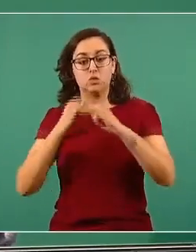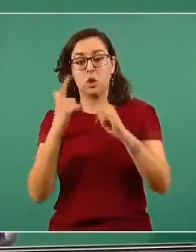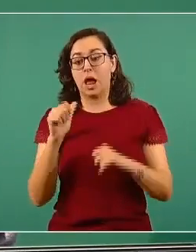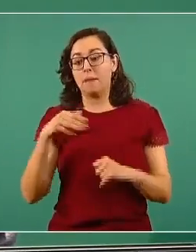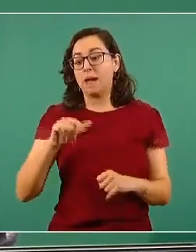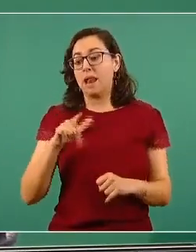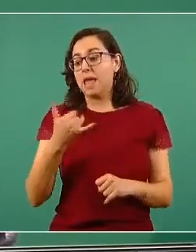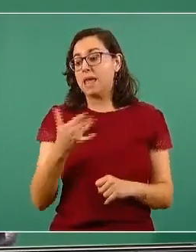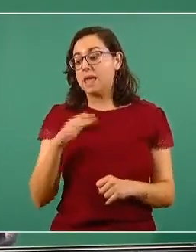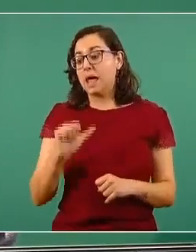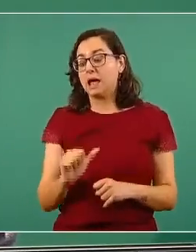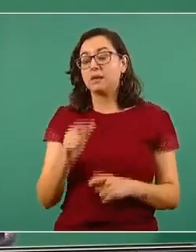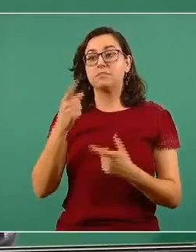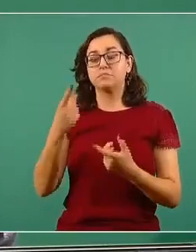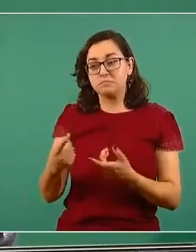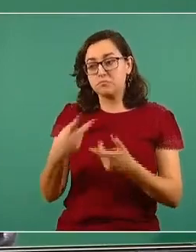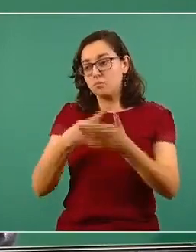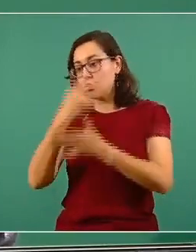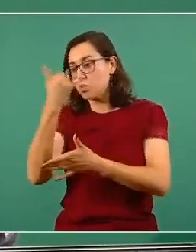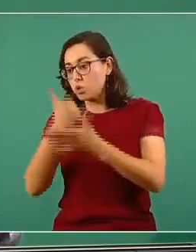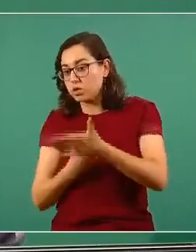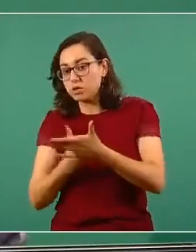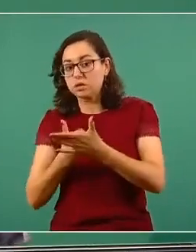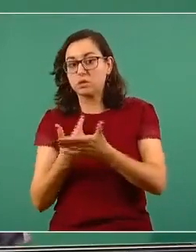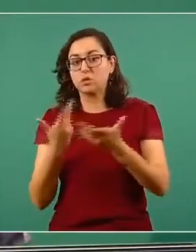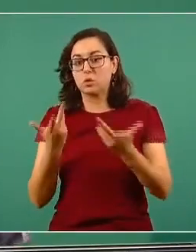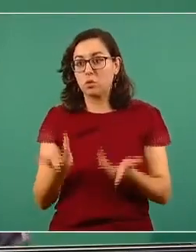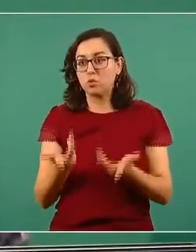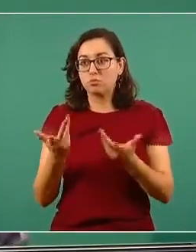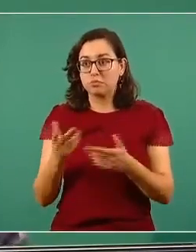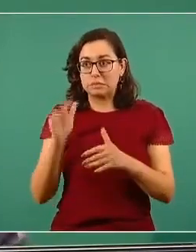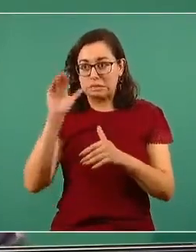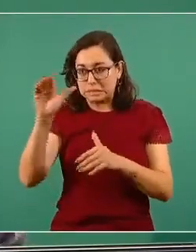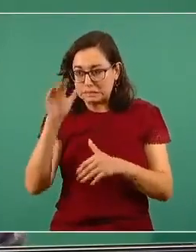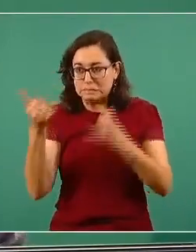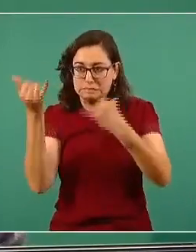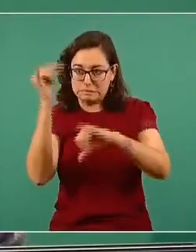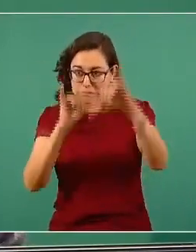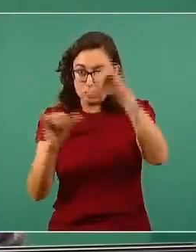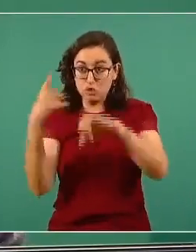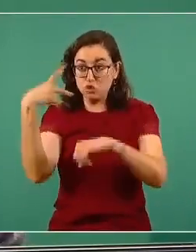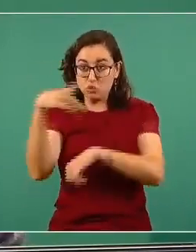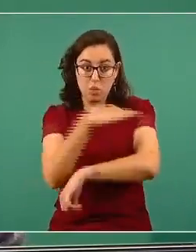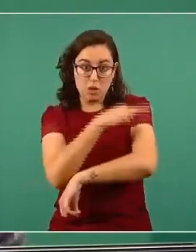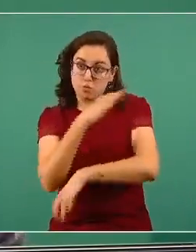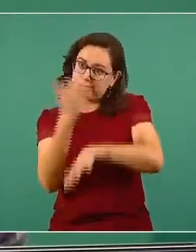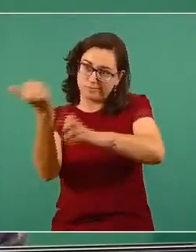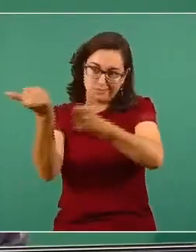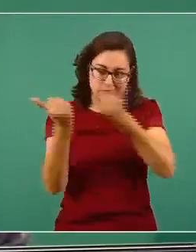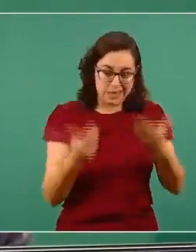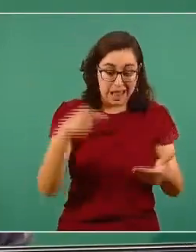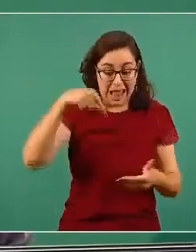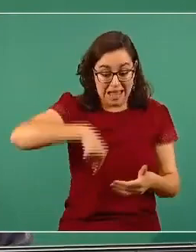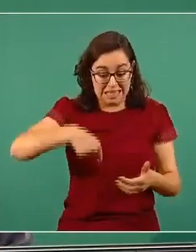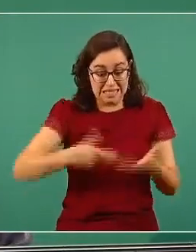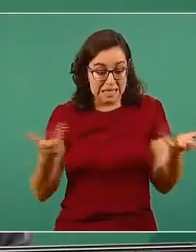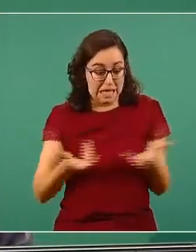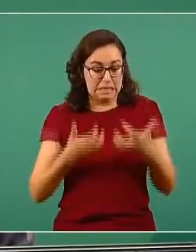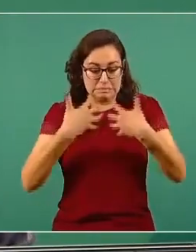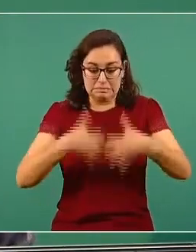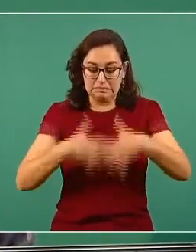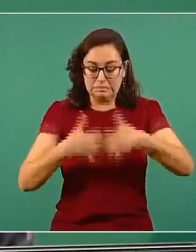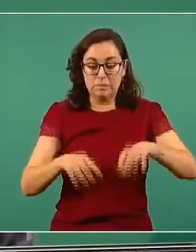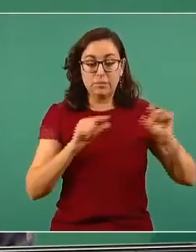le está dando seguimiento al proyecto de envasar la vacuna Sputnik V en México. Este proyecto,